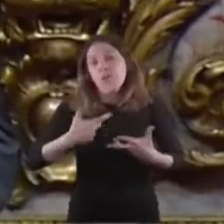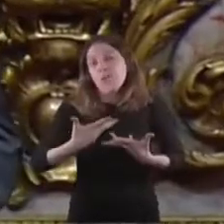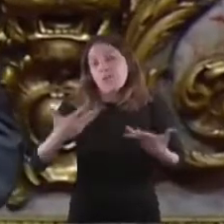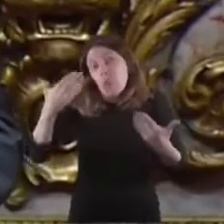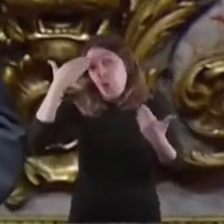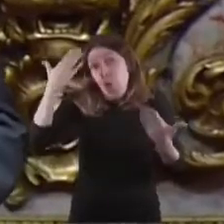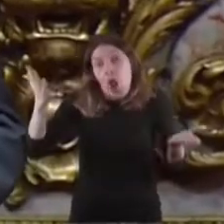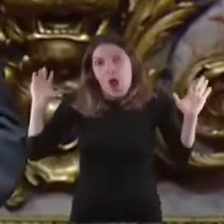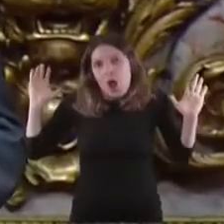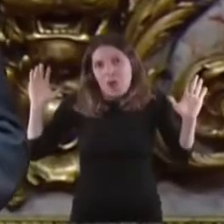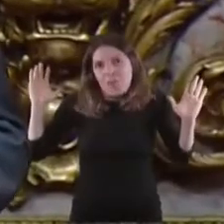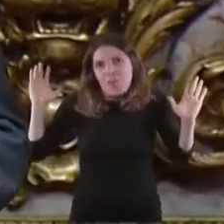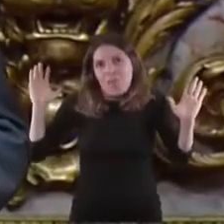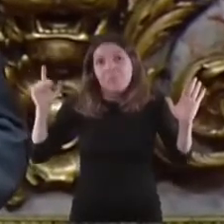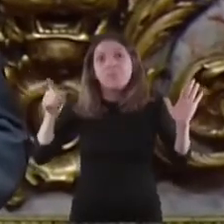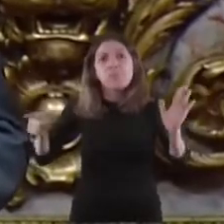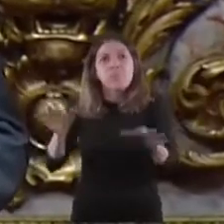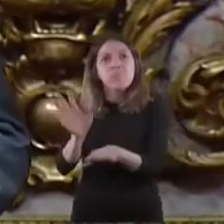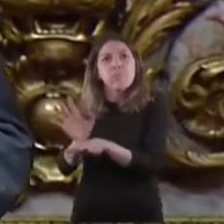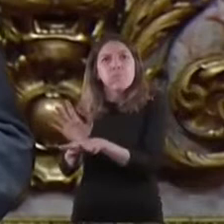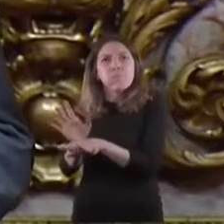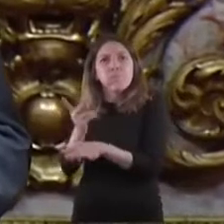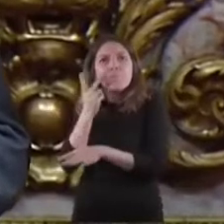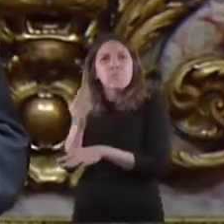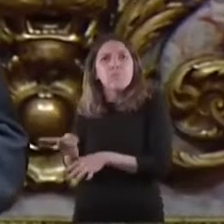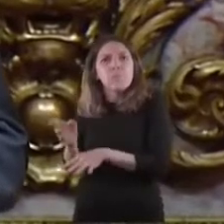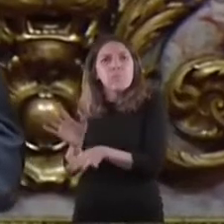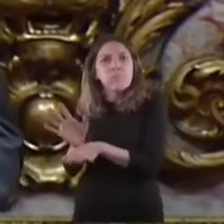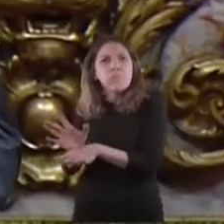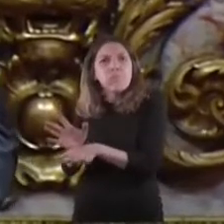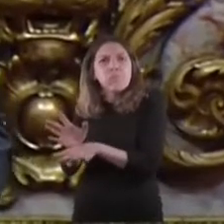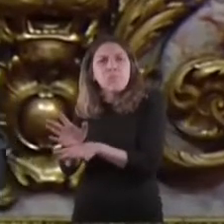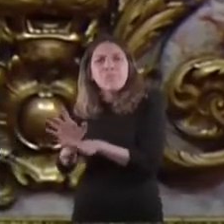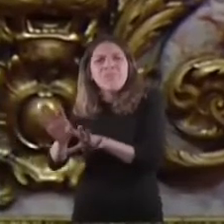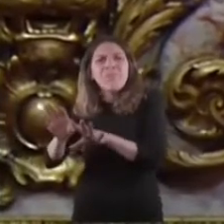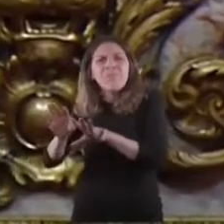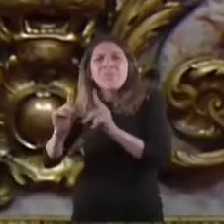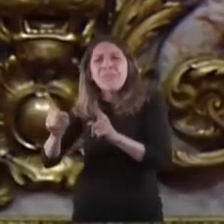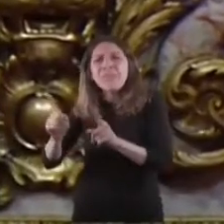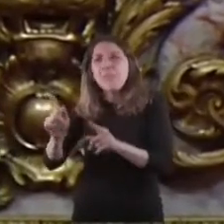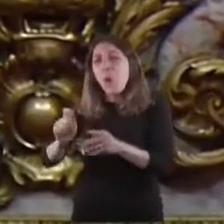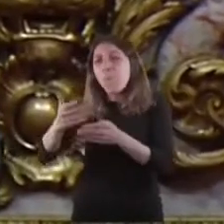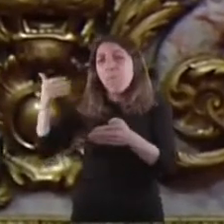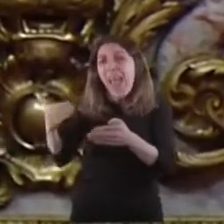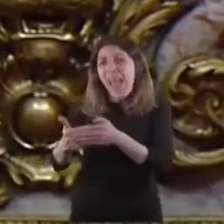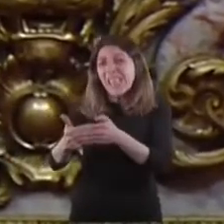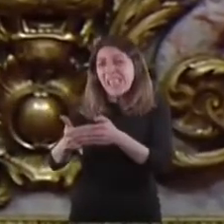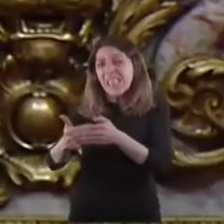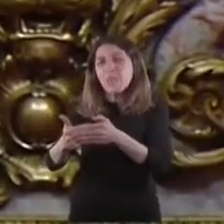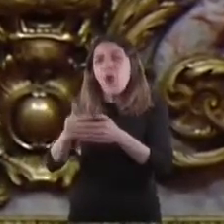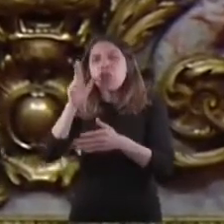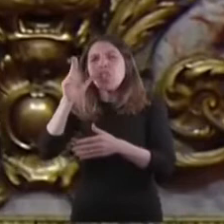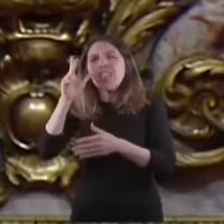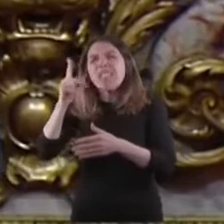decir que la recaudación aumentó un 87% respecto del mismo mes del año pasado. Y de este